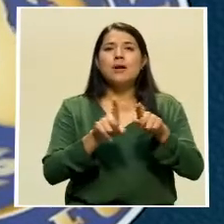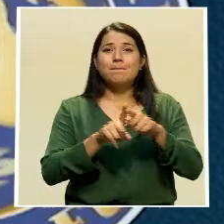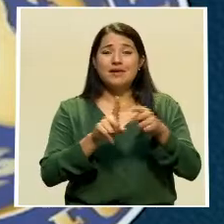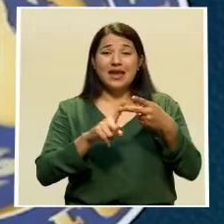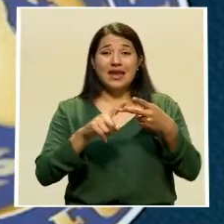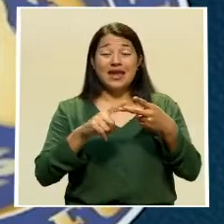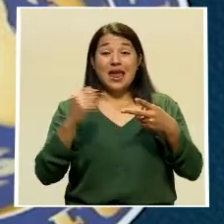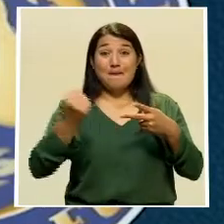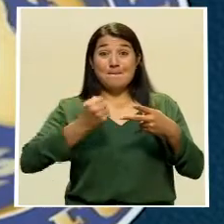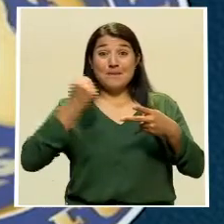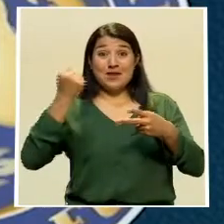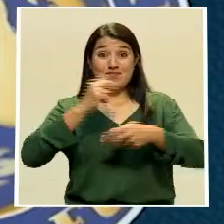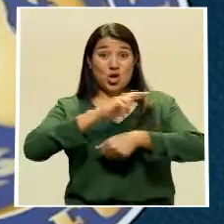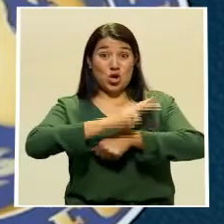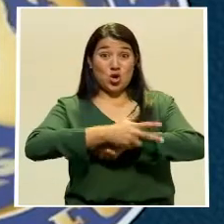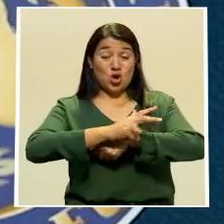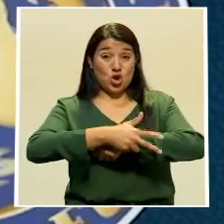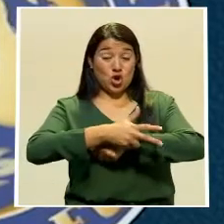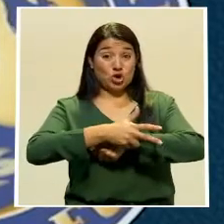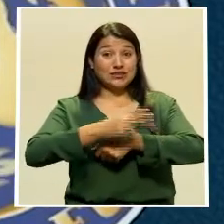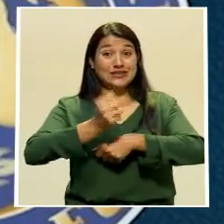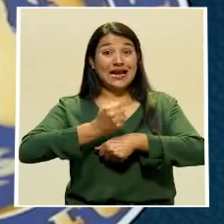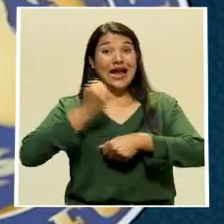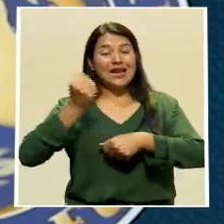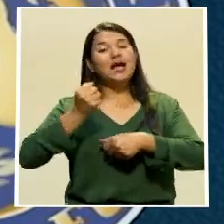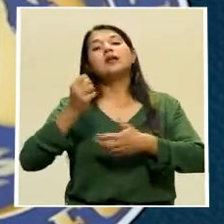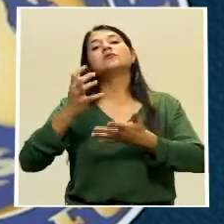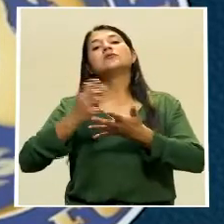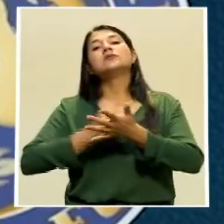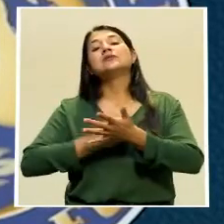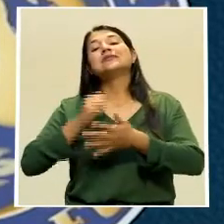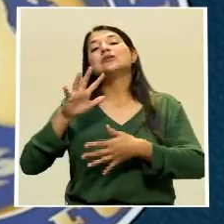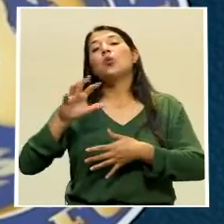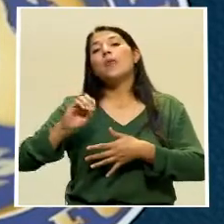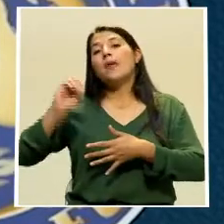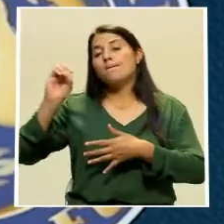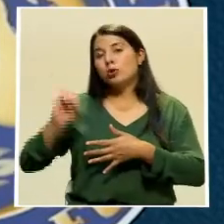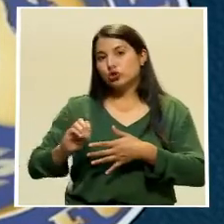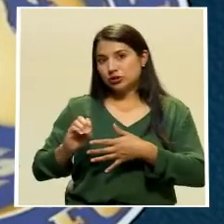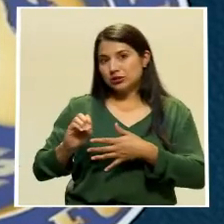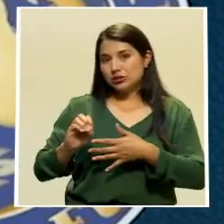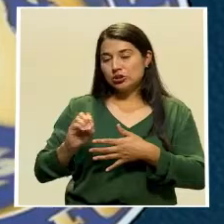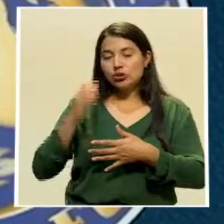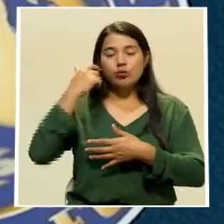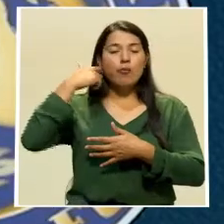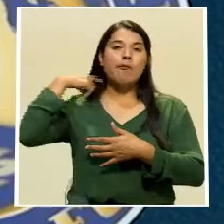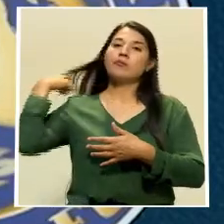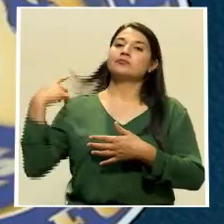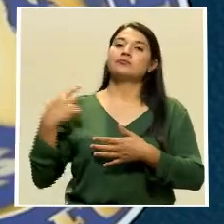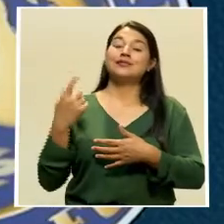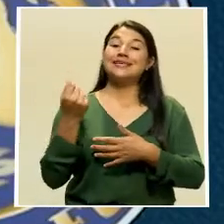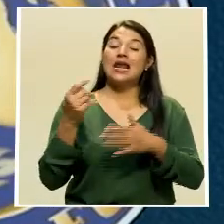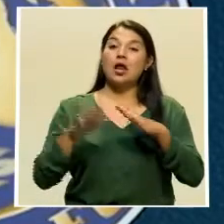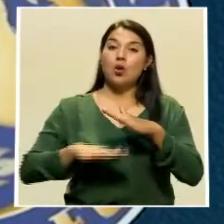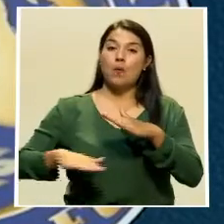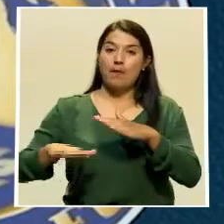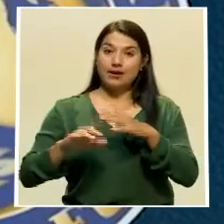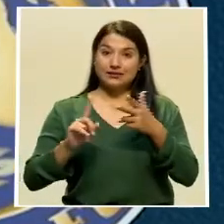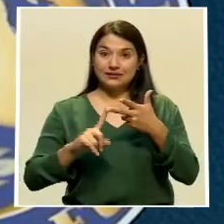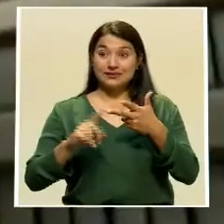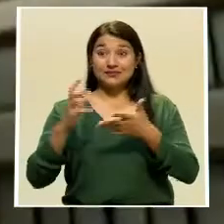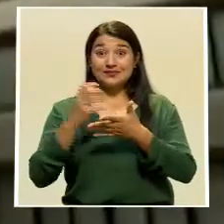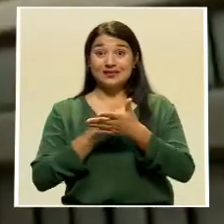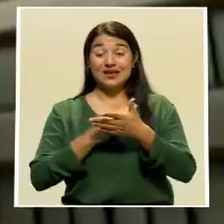que excedan el 50% del salario base, eliminar la exoneración de renta a la Caja de Ande y al